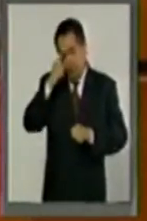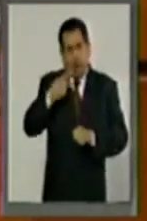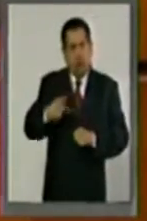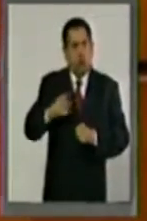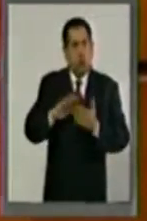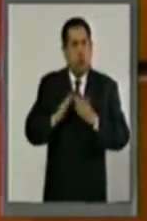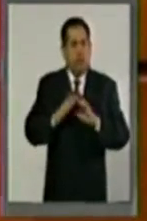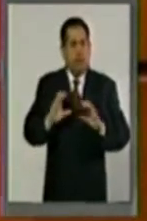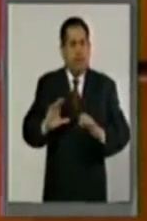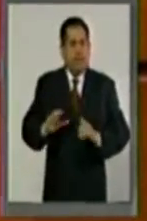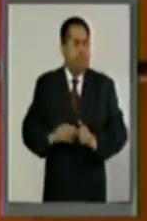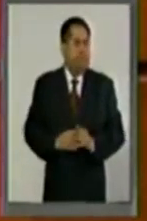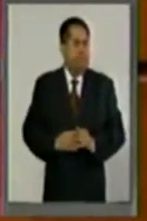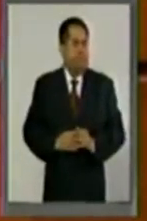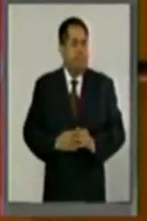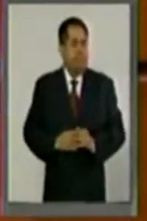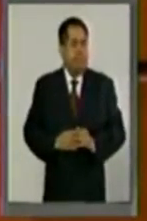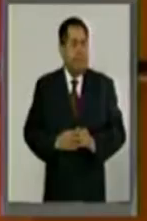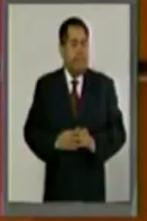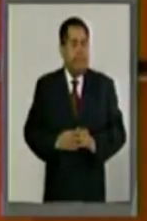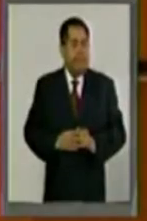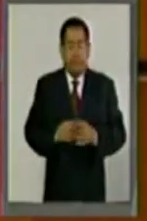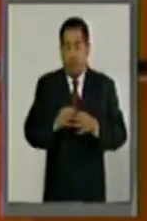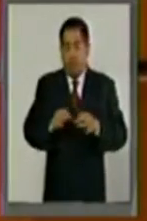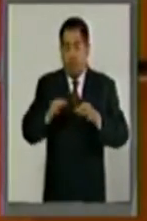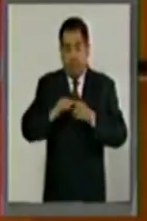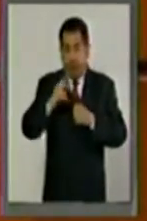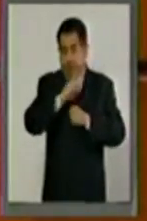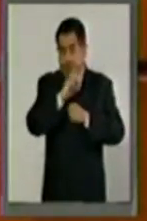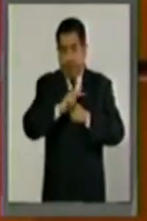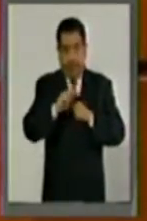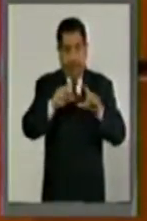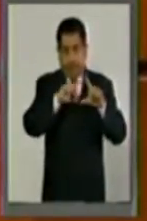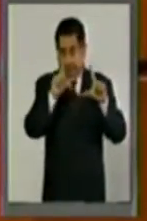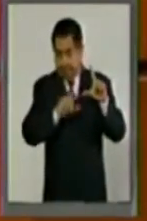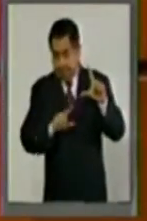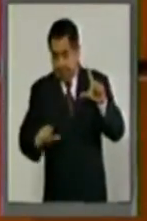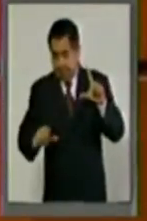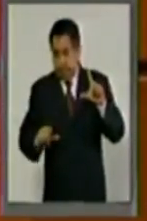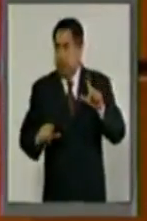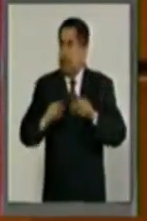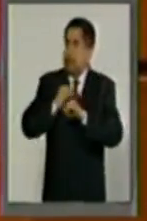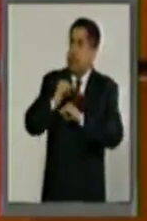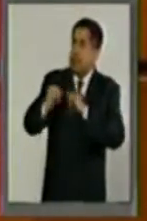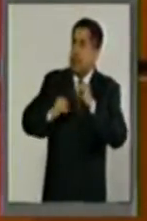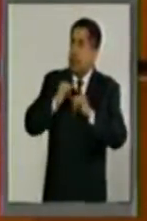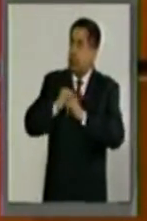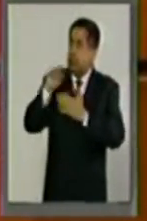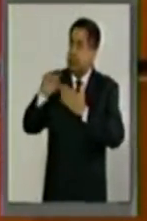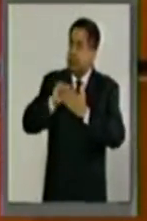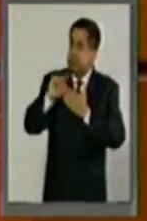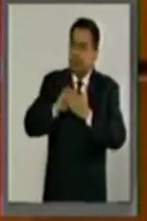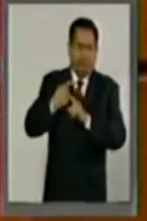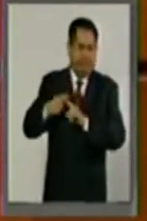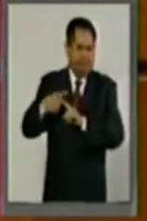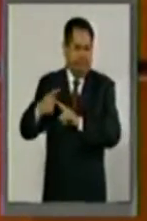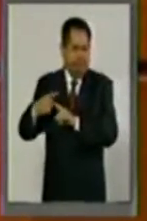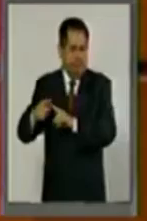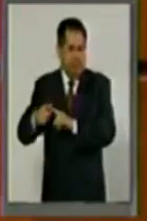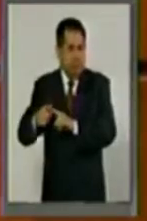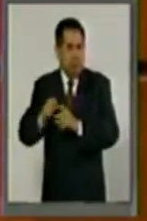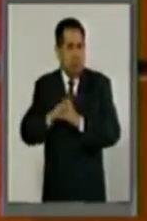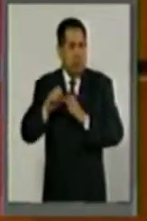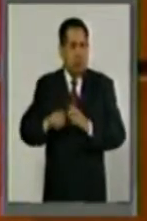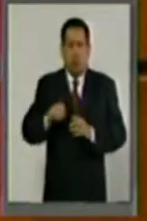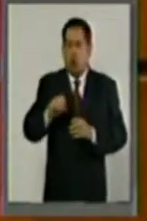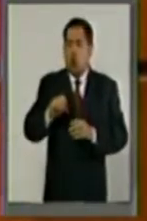comunidad. Cabe señalar que nuestro país ha ratificado diversos instrumentos, dentro de los cuales se encuentra la Convención